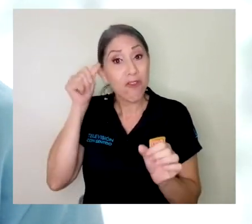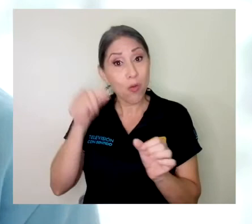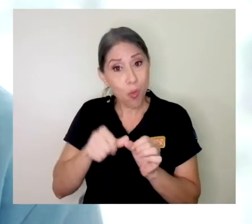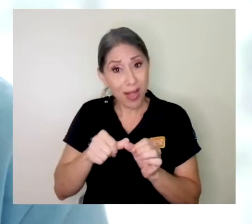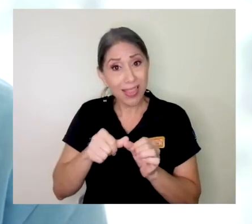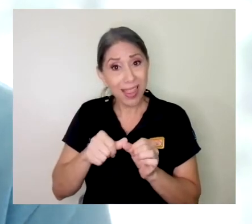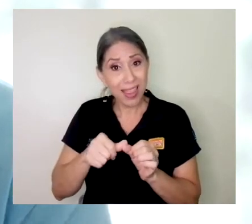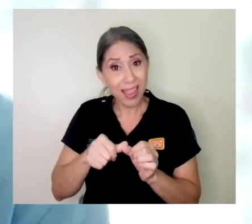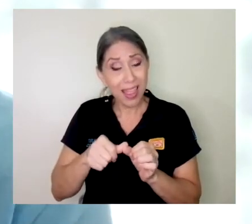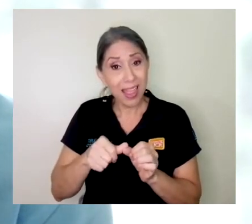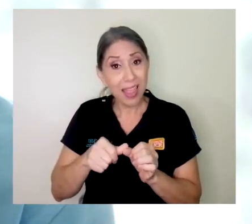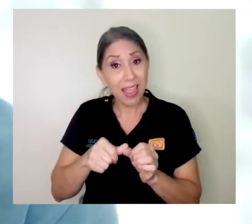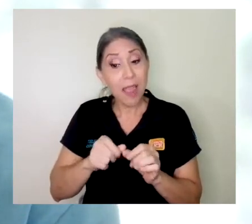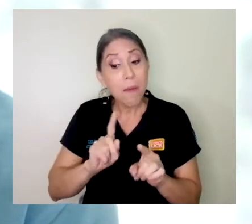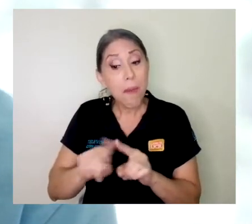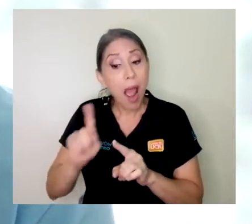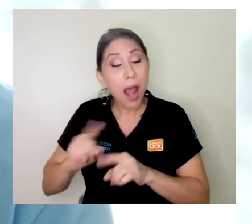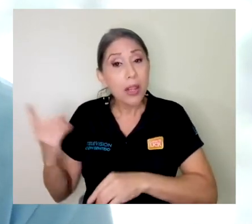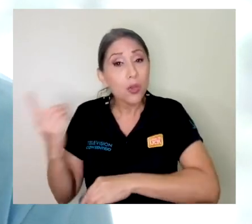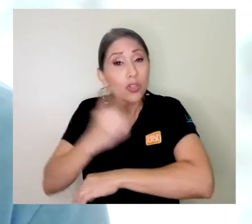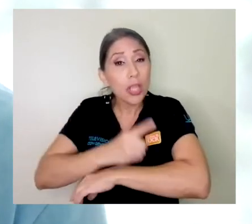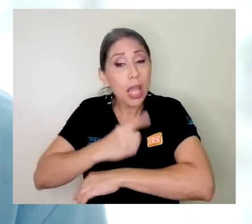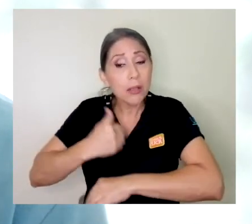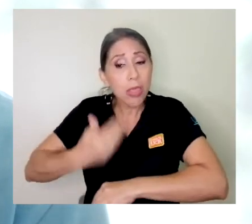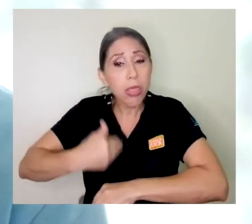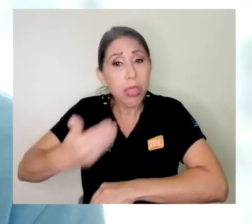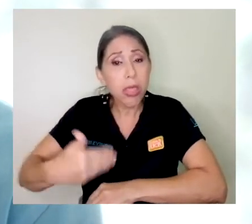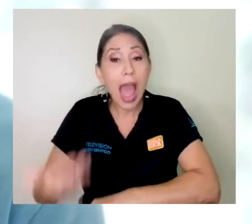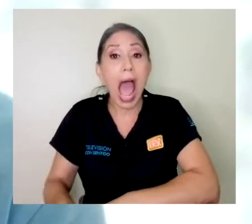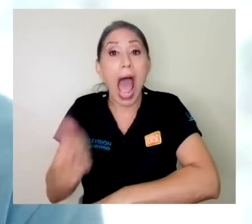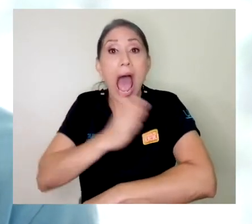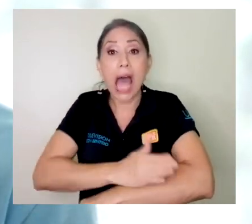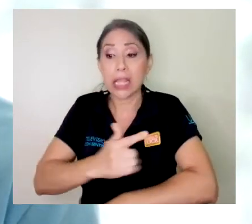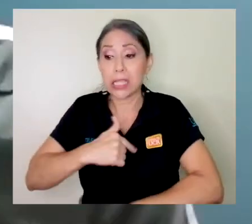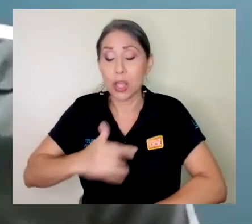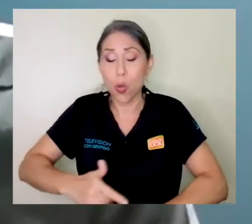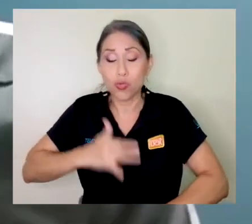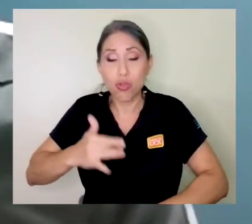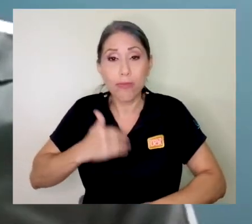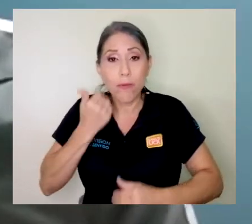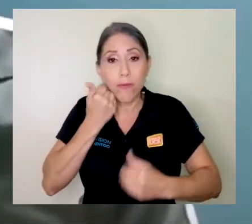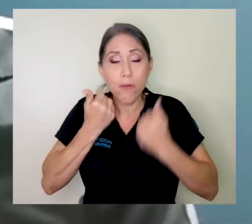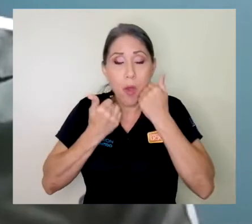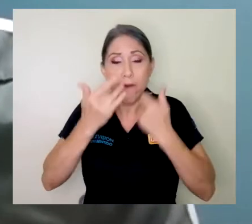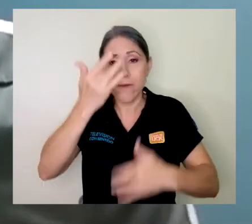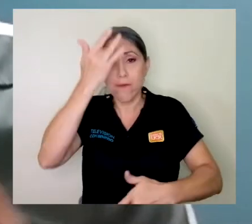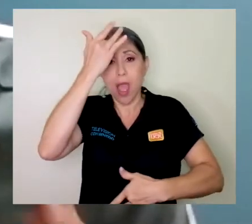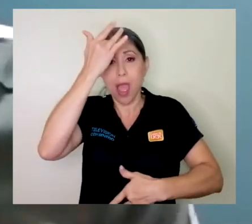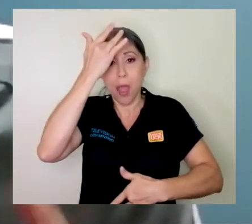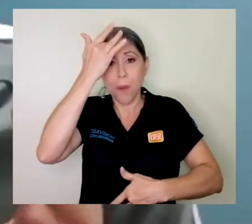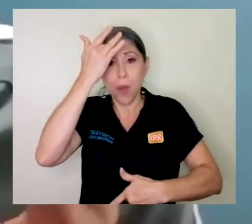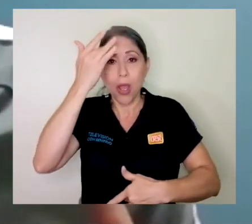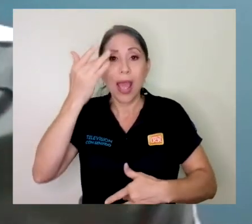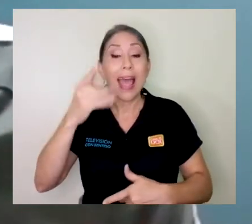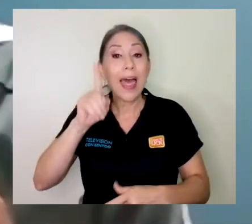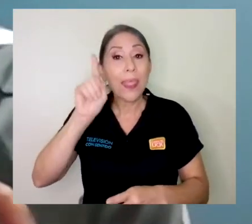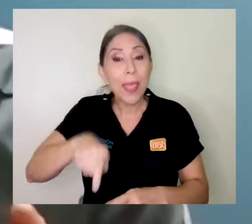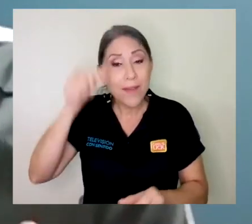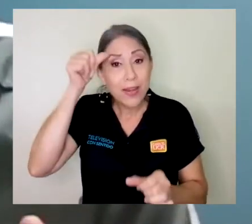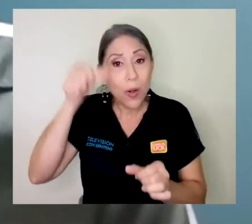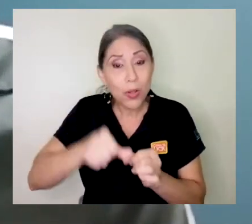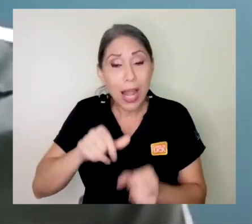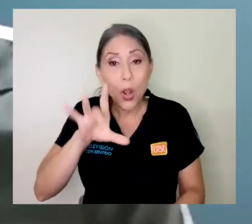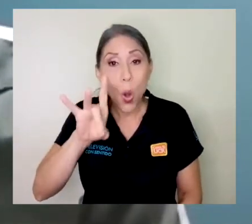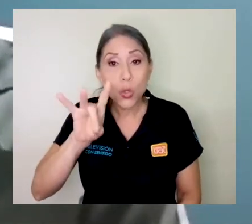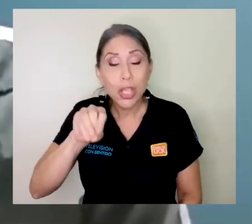Recuerden que pasan varios días antes de que yo muestre signos de enfermedad. Hay que recordar que el 80% de